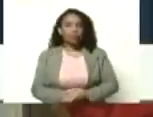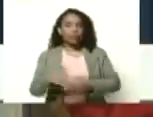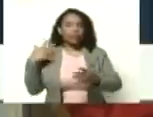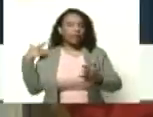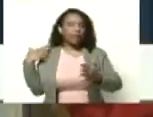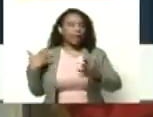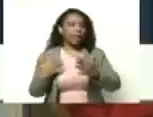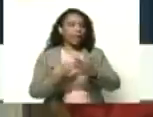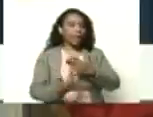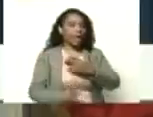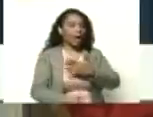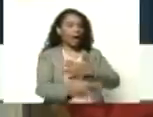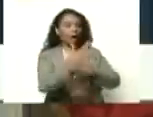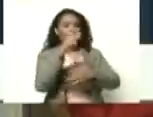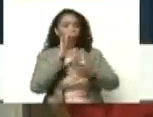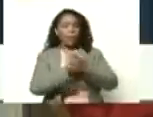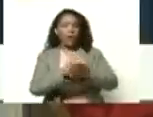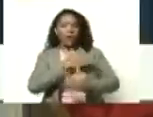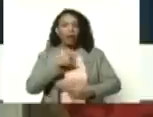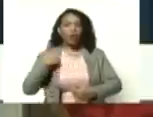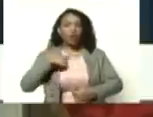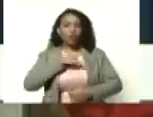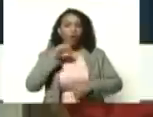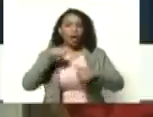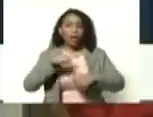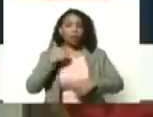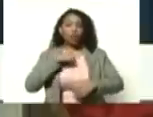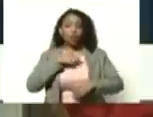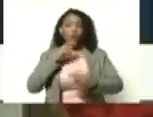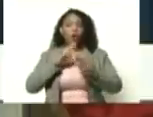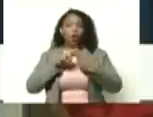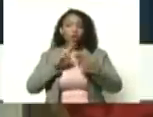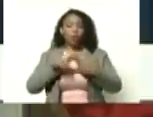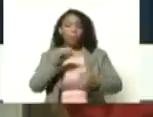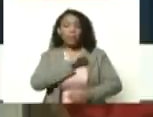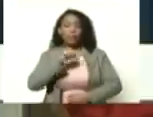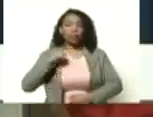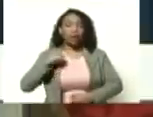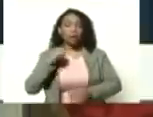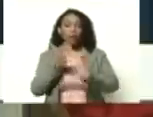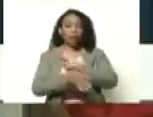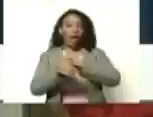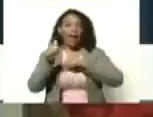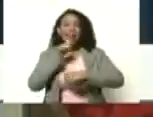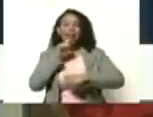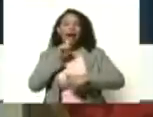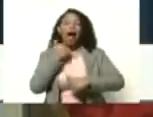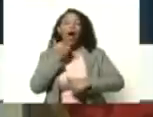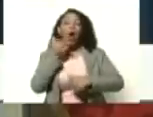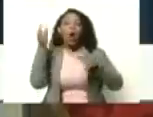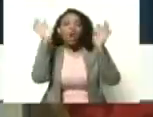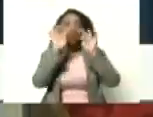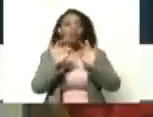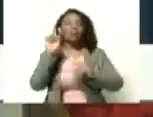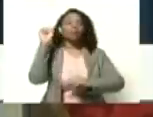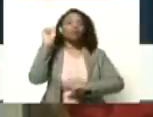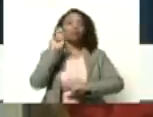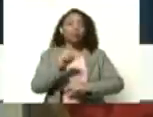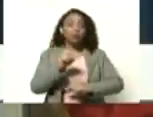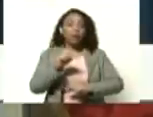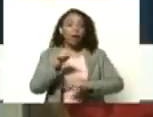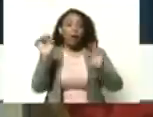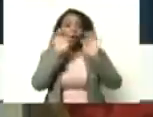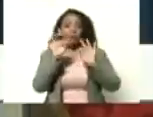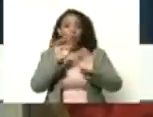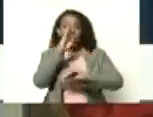muy querido por todos nosotros a quienes lo hemos conocido personalmente ya quienes de alguna manera también de manera indirecta